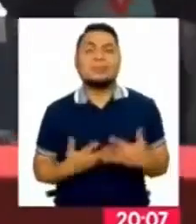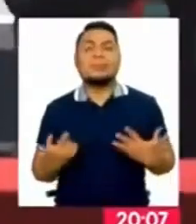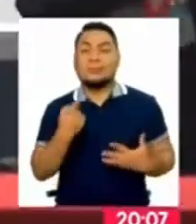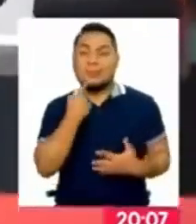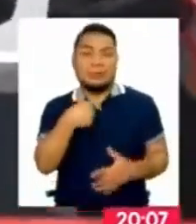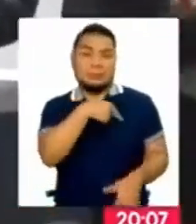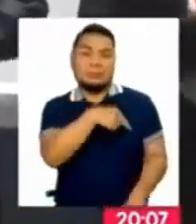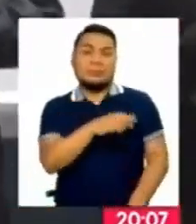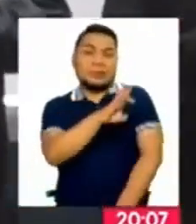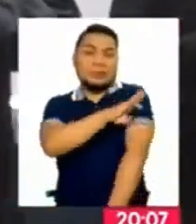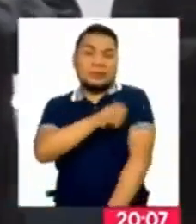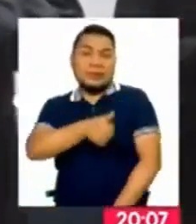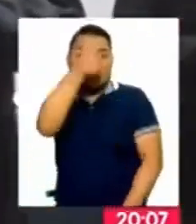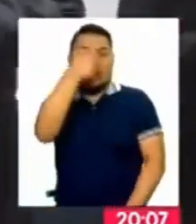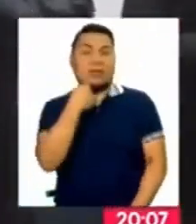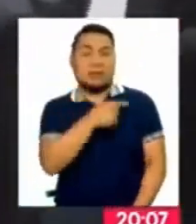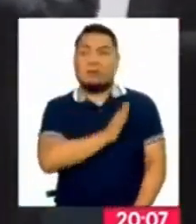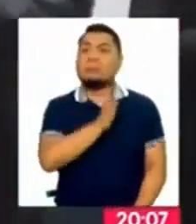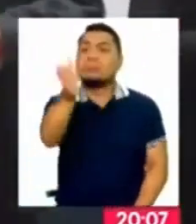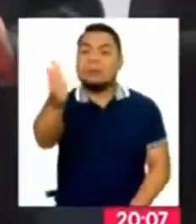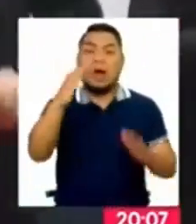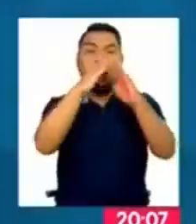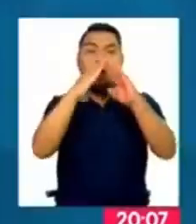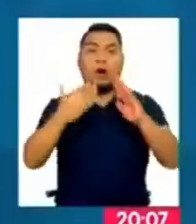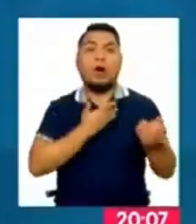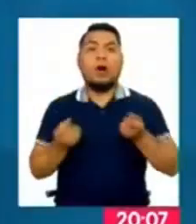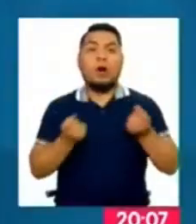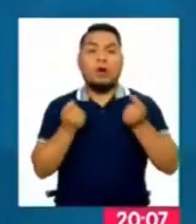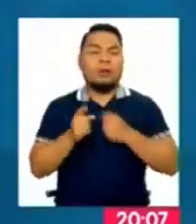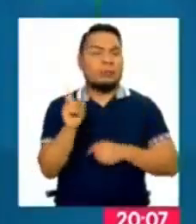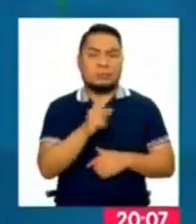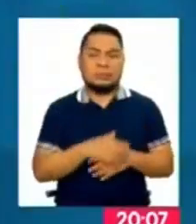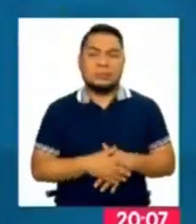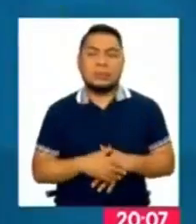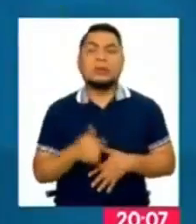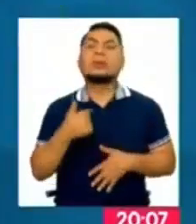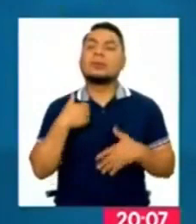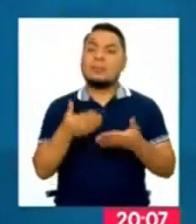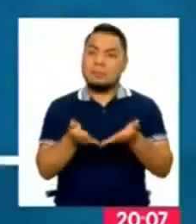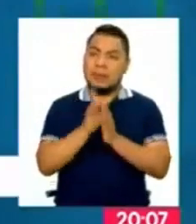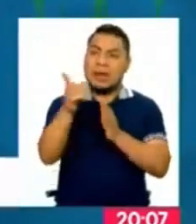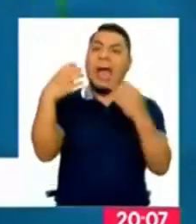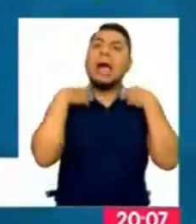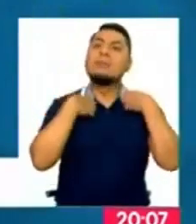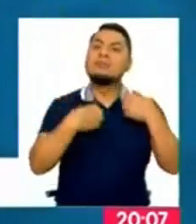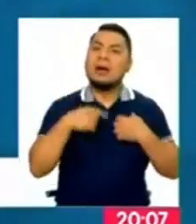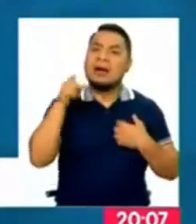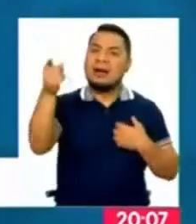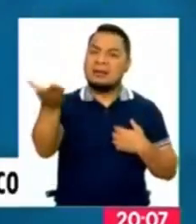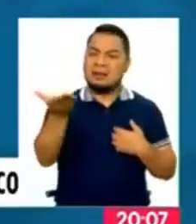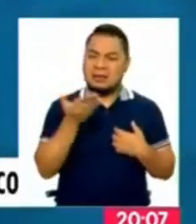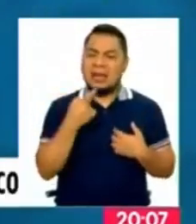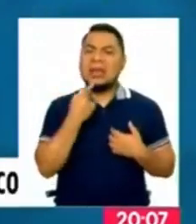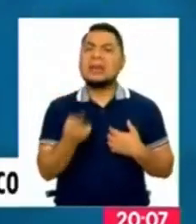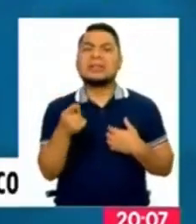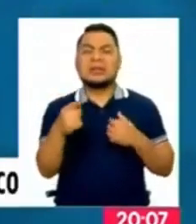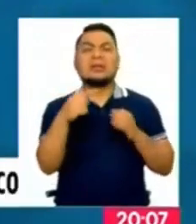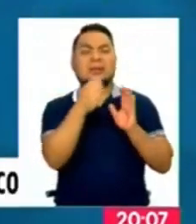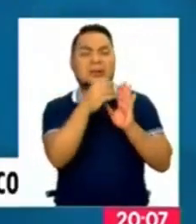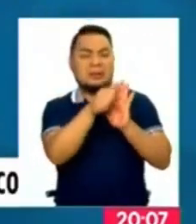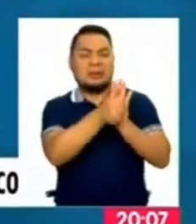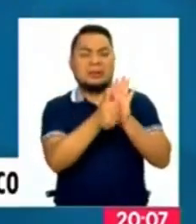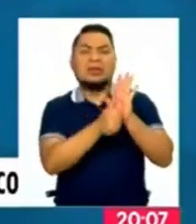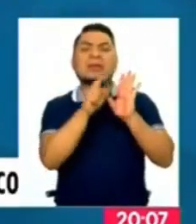qué hay de nuevo perú hola a todos que tengan un bonito día en un nuevo intento para sabotear las investigaciones a la